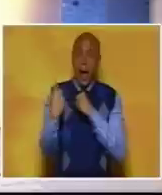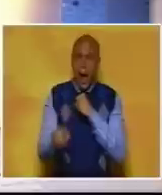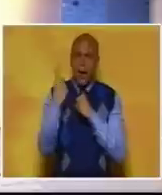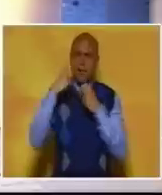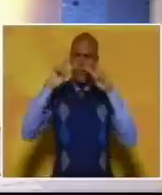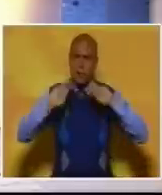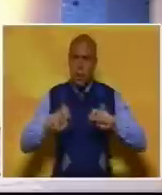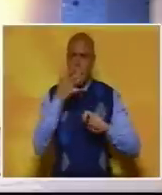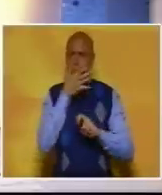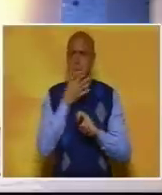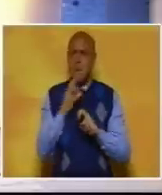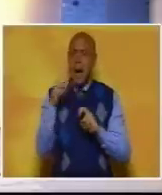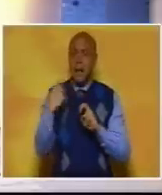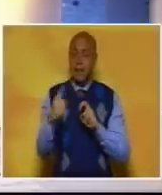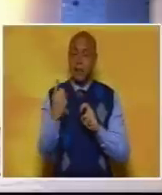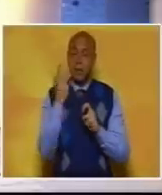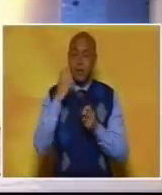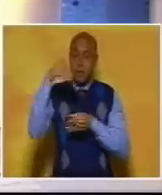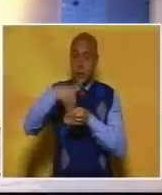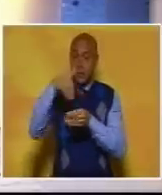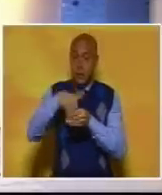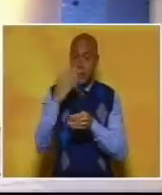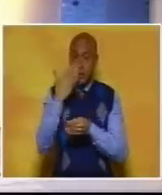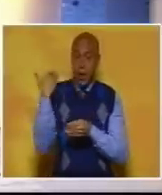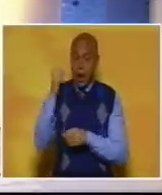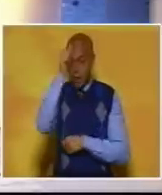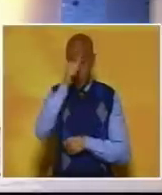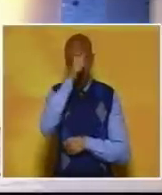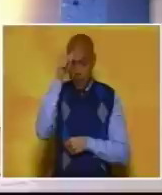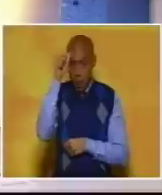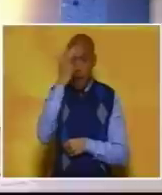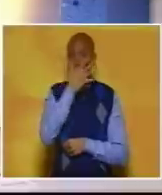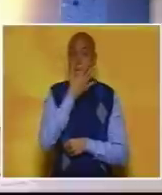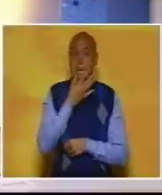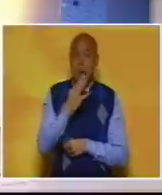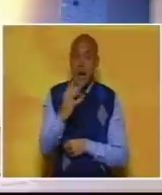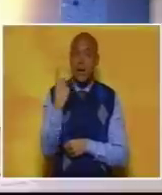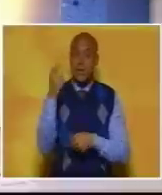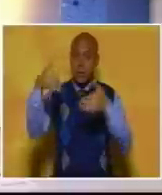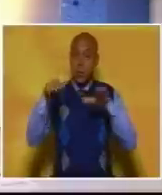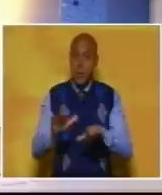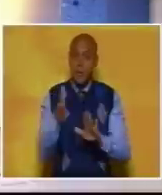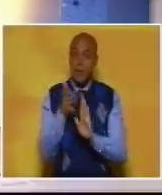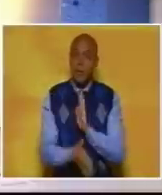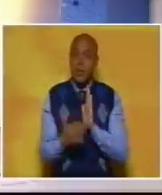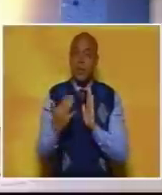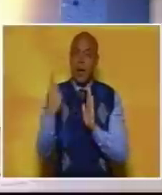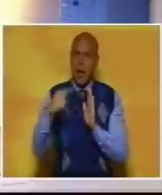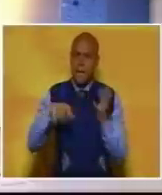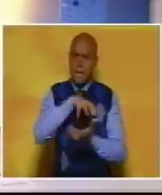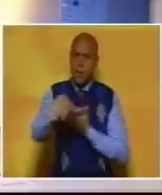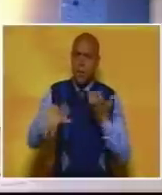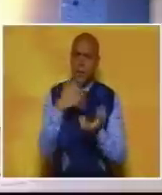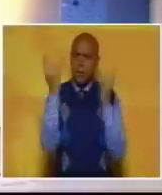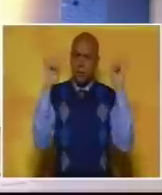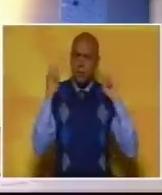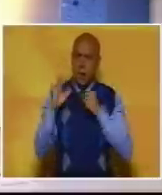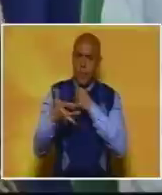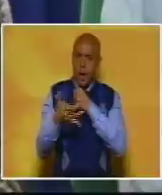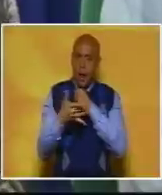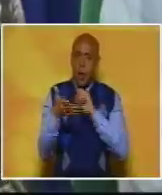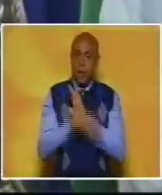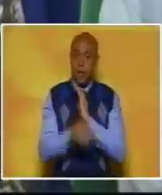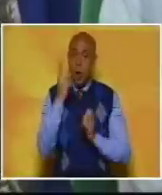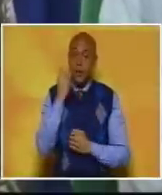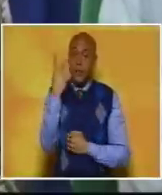investigación por su presunta vinculación con las elecciones municipales del pasado domingo, que tuvieron que ser suspendidas tras presentarse fallos técnicos. Al